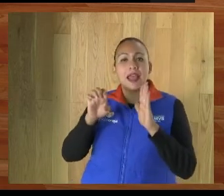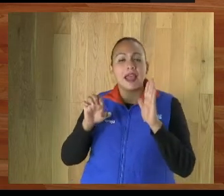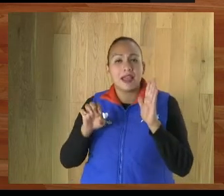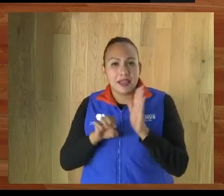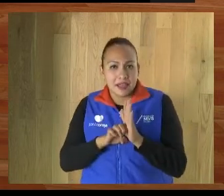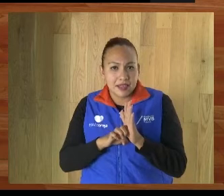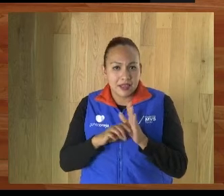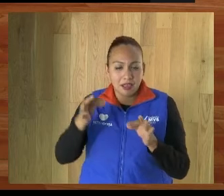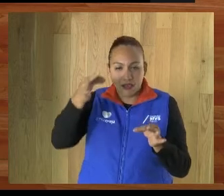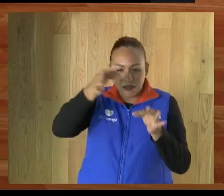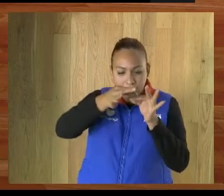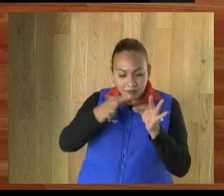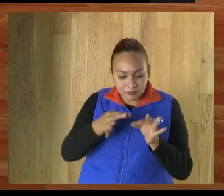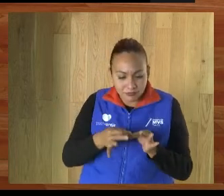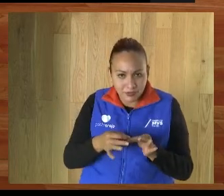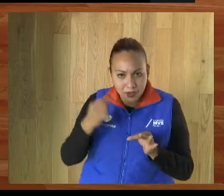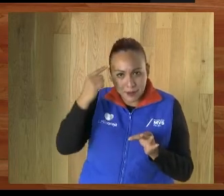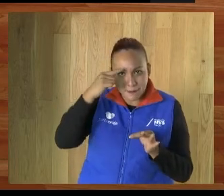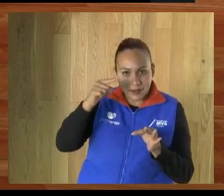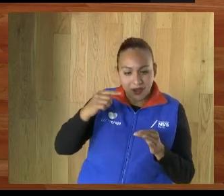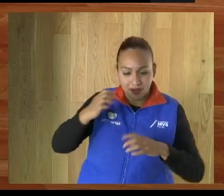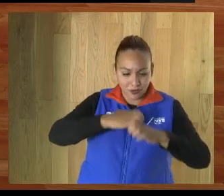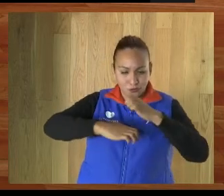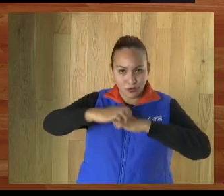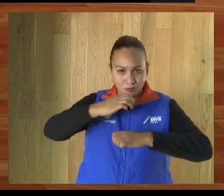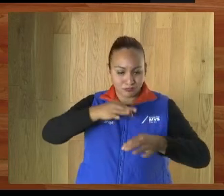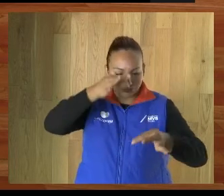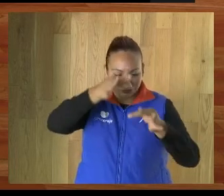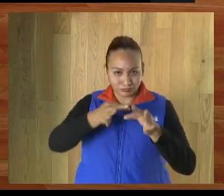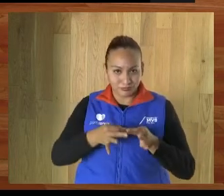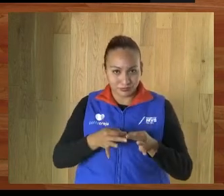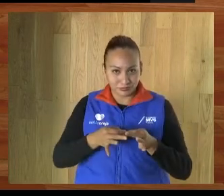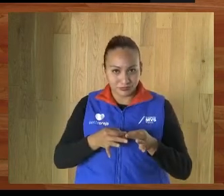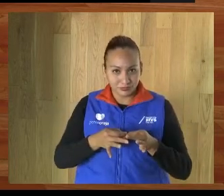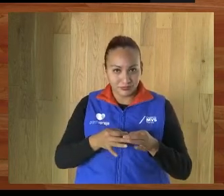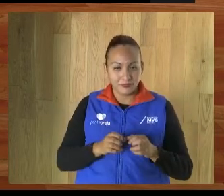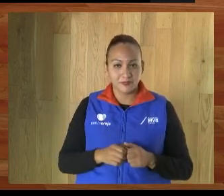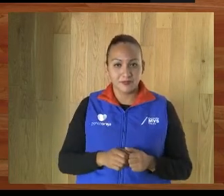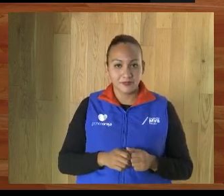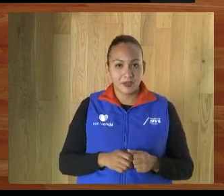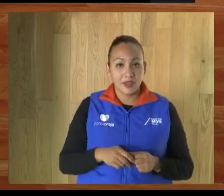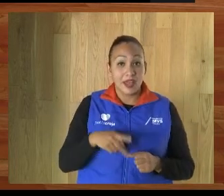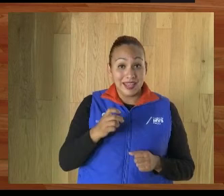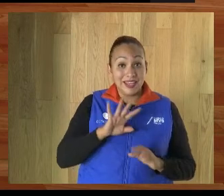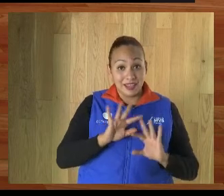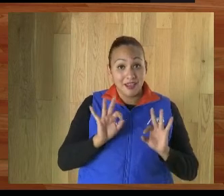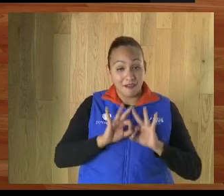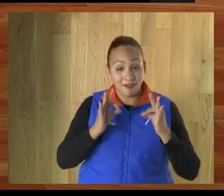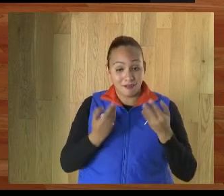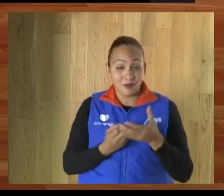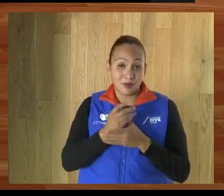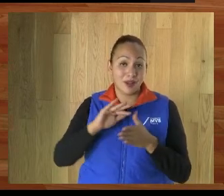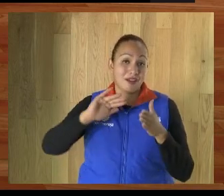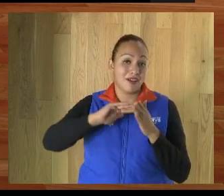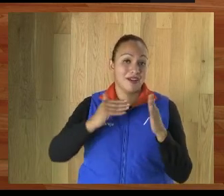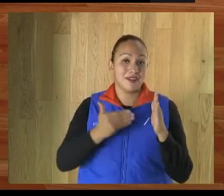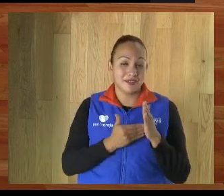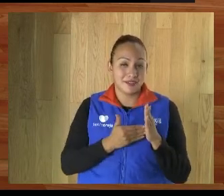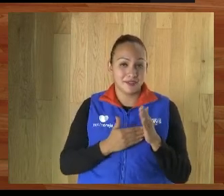Prácticas del Consejo Coordinador Empresarial incluye el riesgo reputacional como riesgo estratégico, ¿no? Un riesgo a tener en